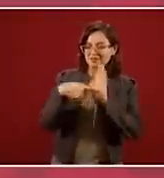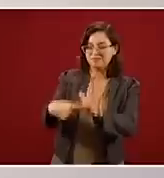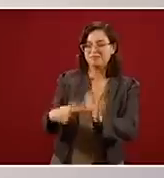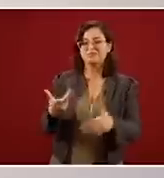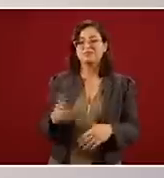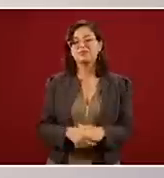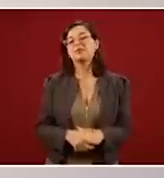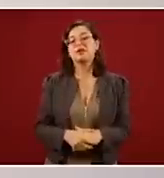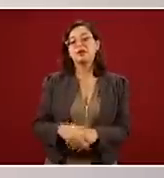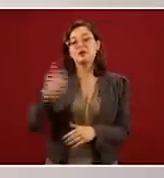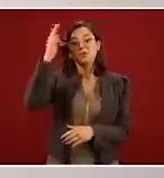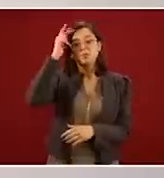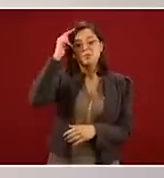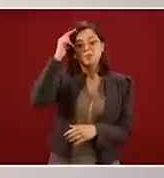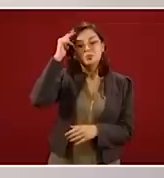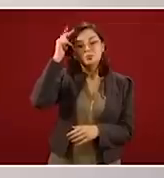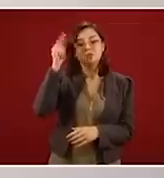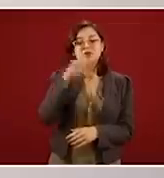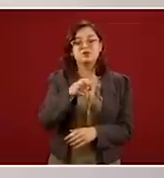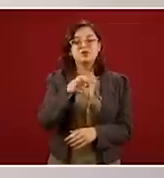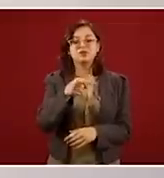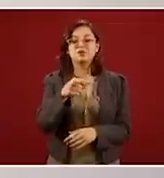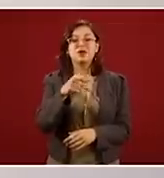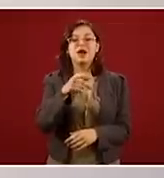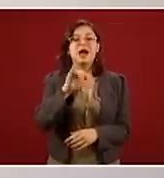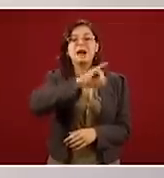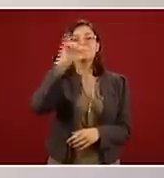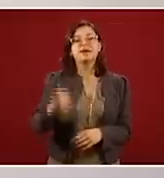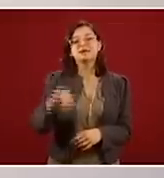Nunca pensó Porfirio que sus archivos